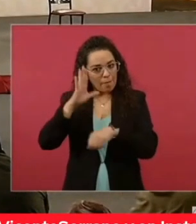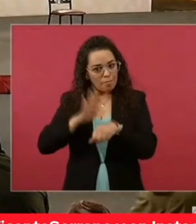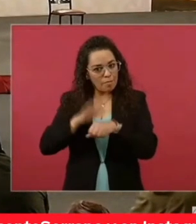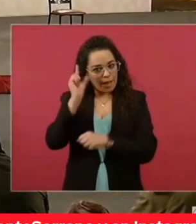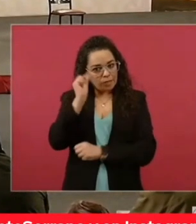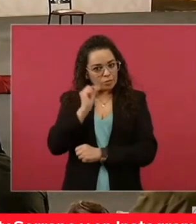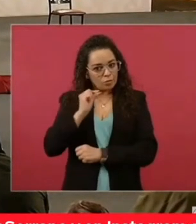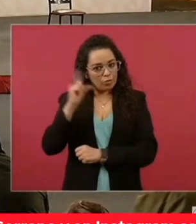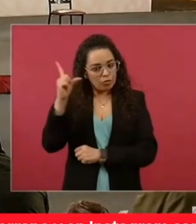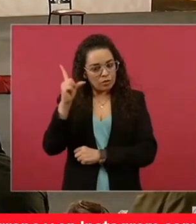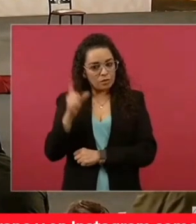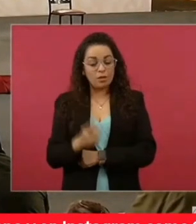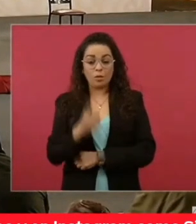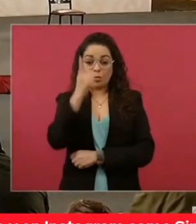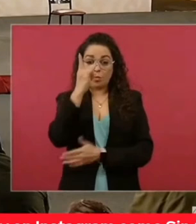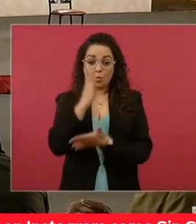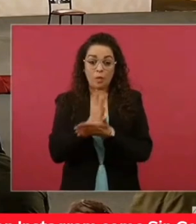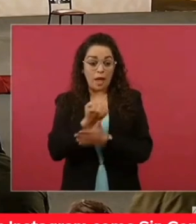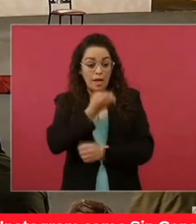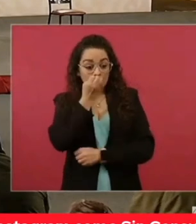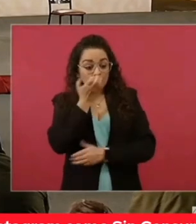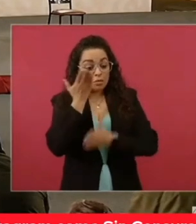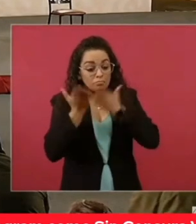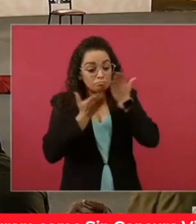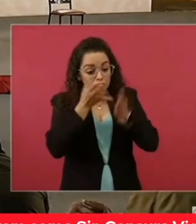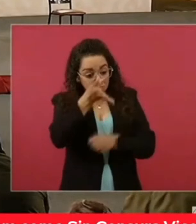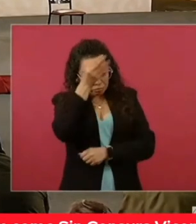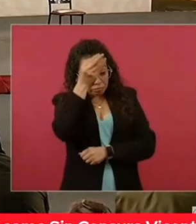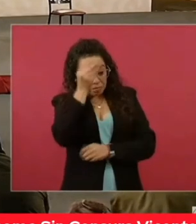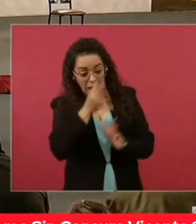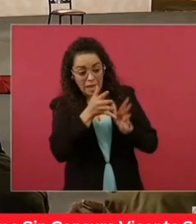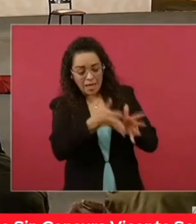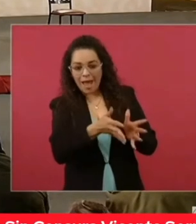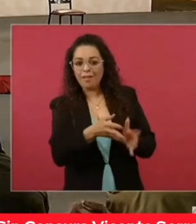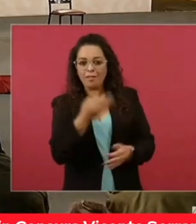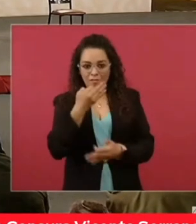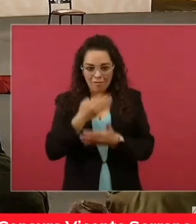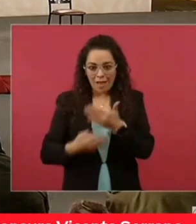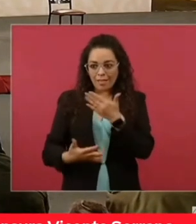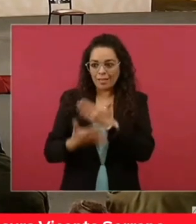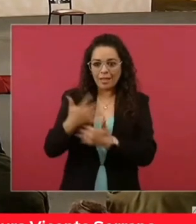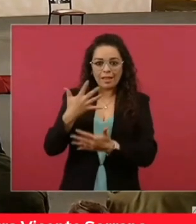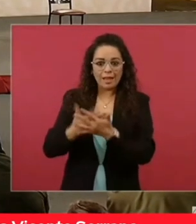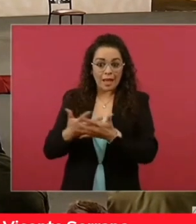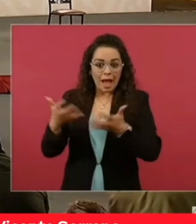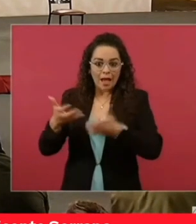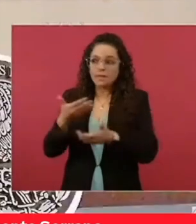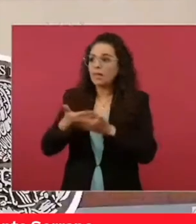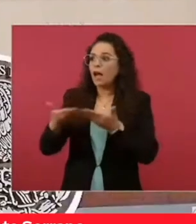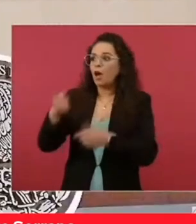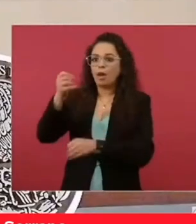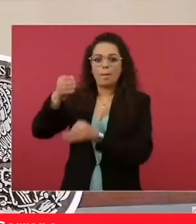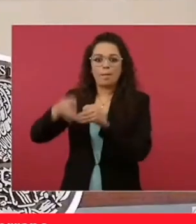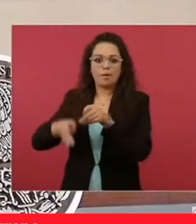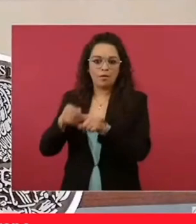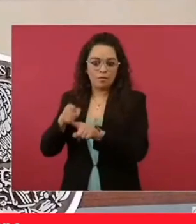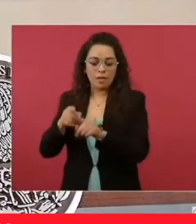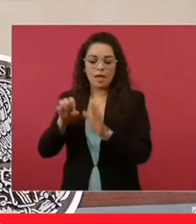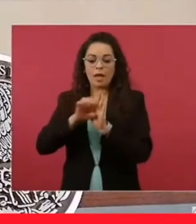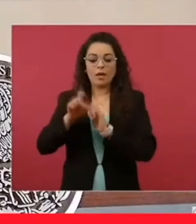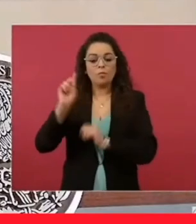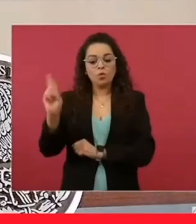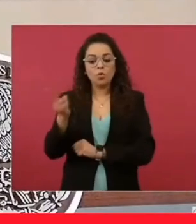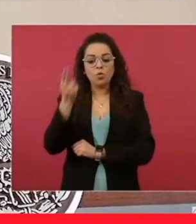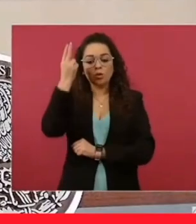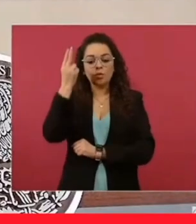en el aula hay egresados de la la Universidad Autónoma de Yucatán de la Universidad Autónoma de Zacatecas